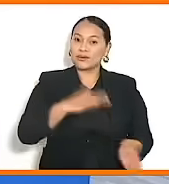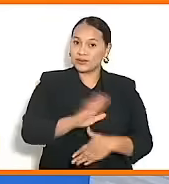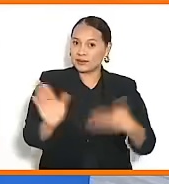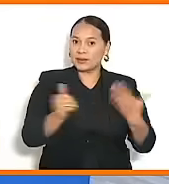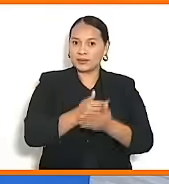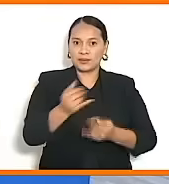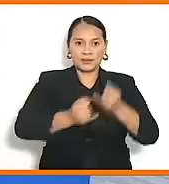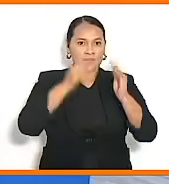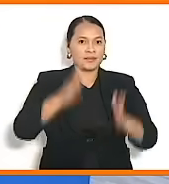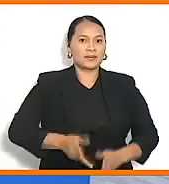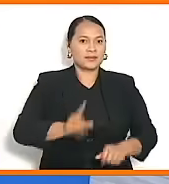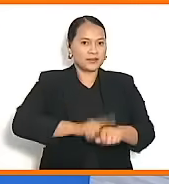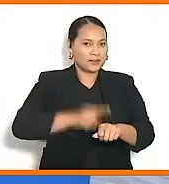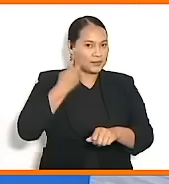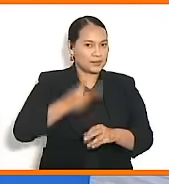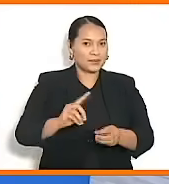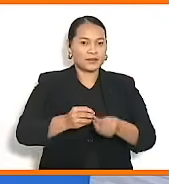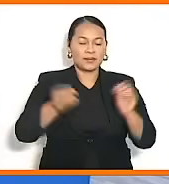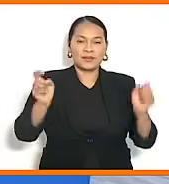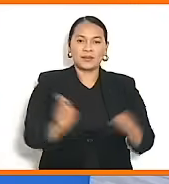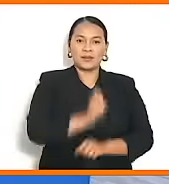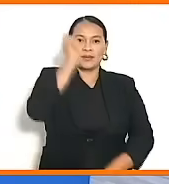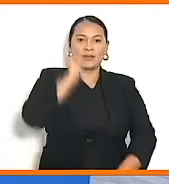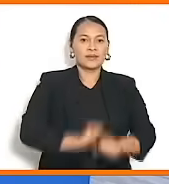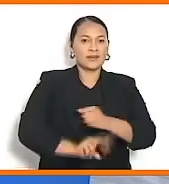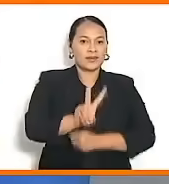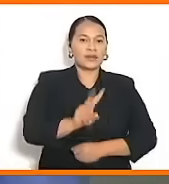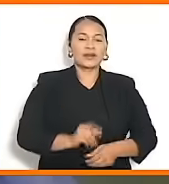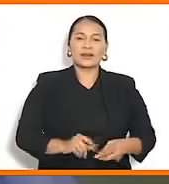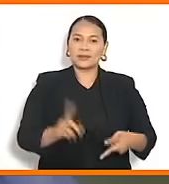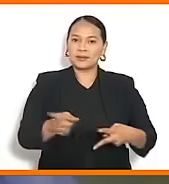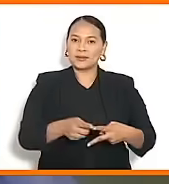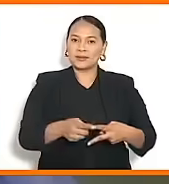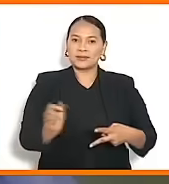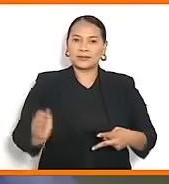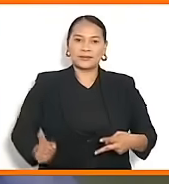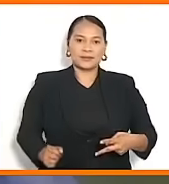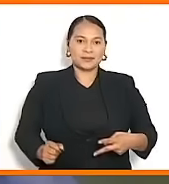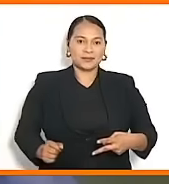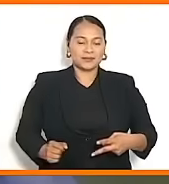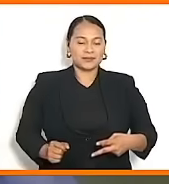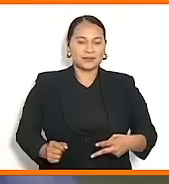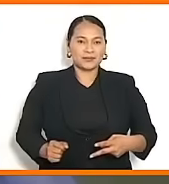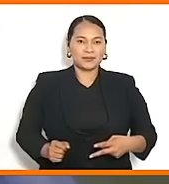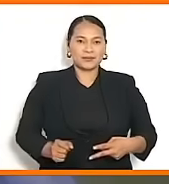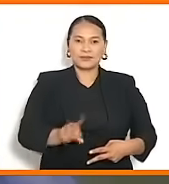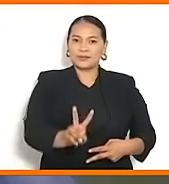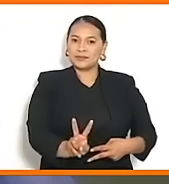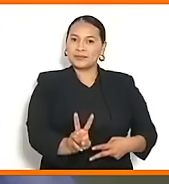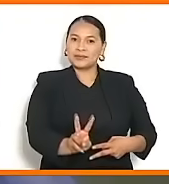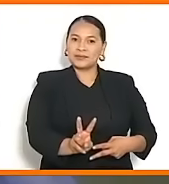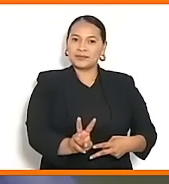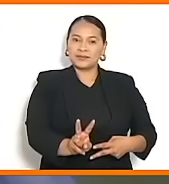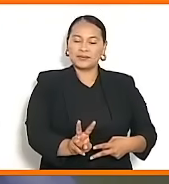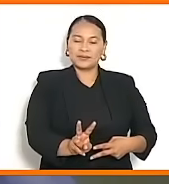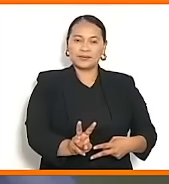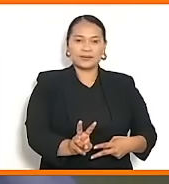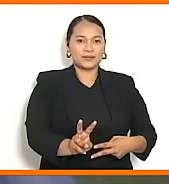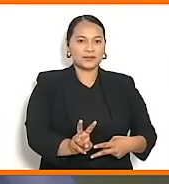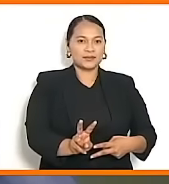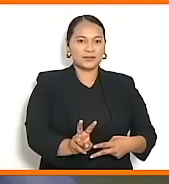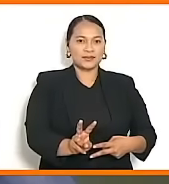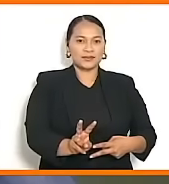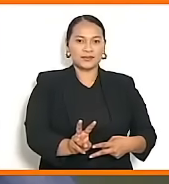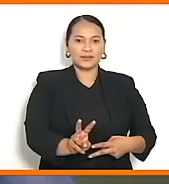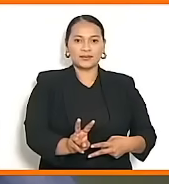porque conoceremos el primer número seleccionado y su primer dígito favorecido es el 2, segundo dígito.